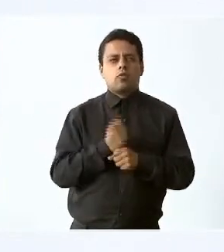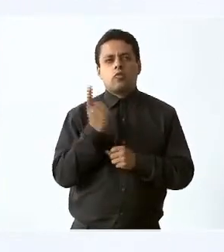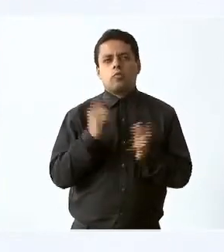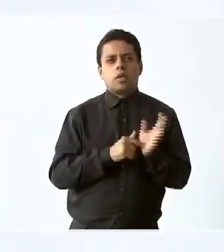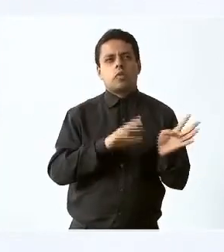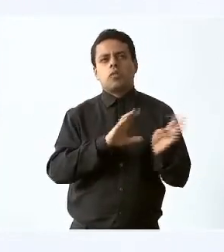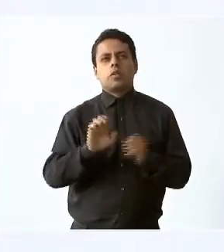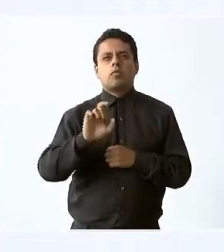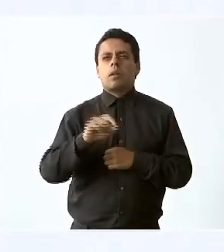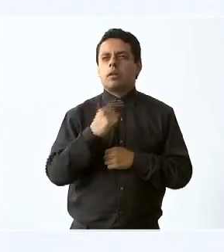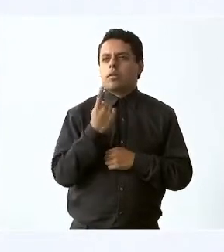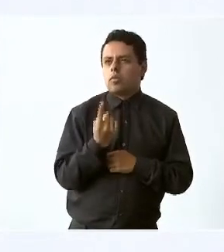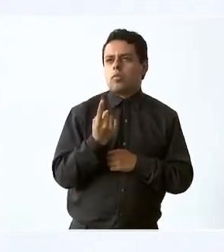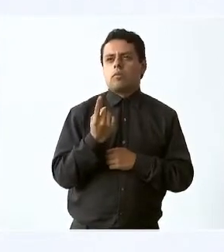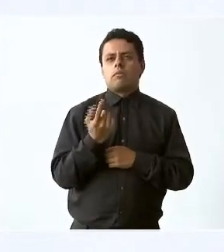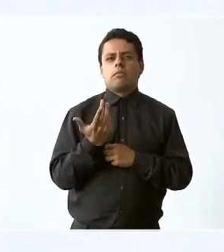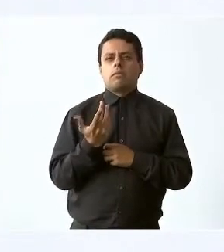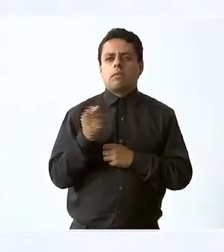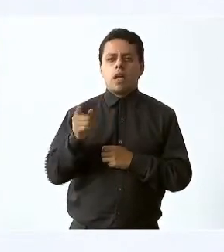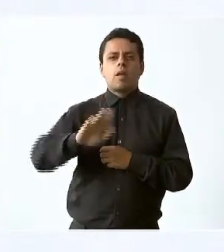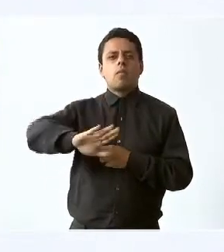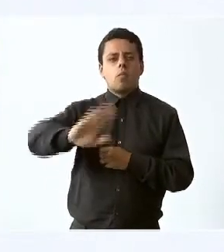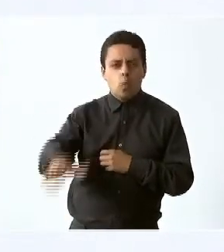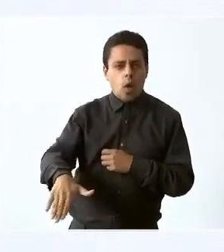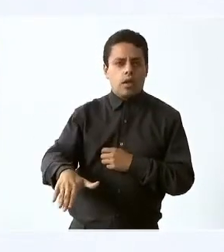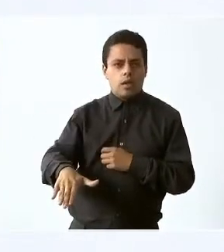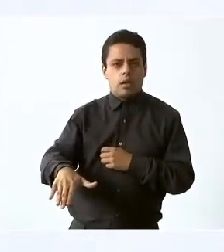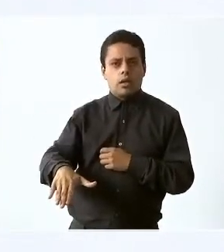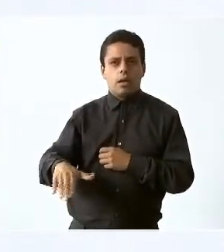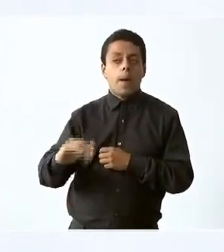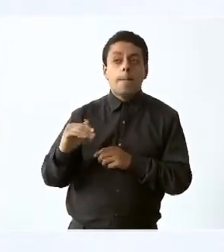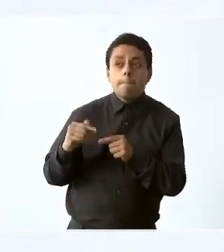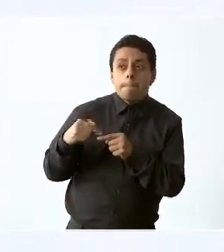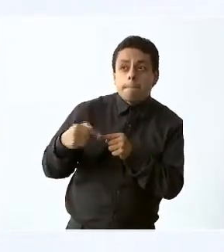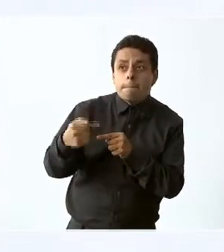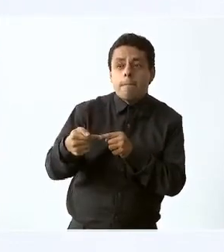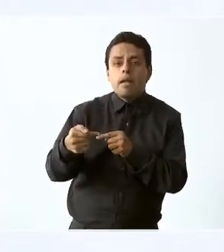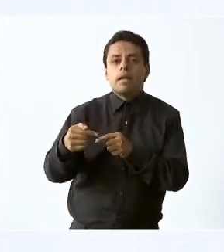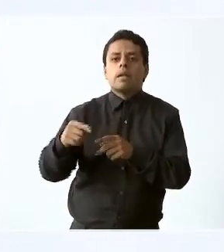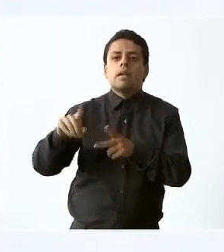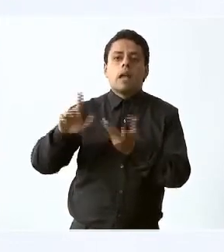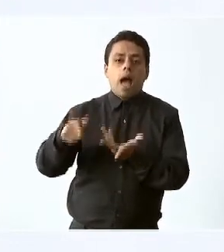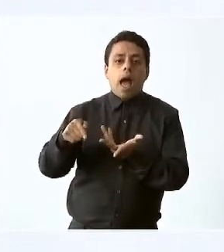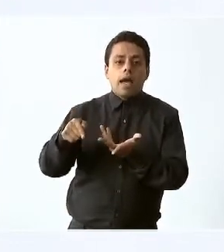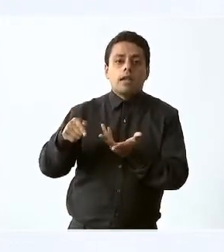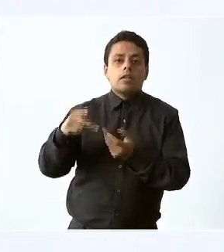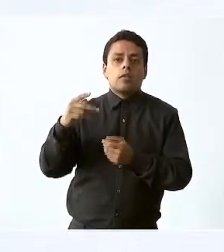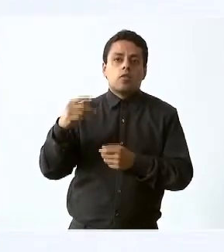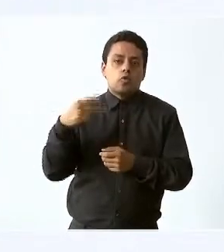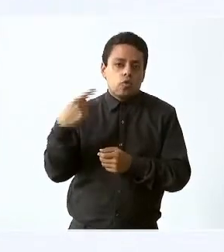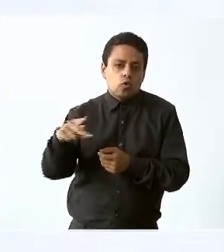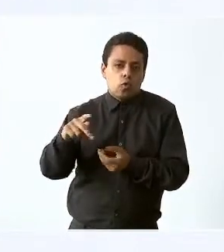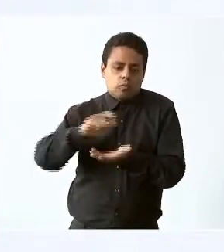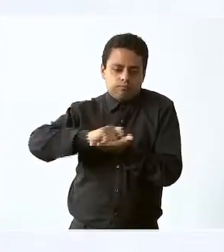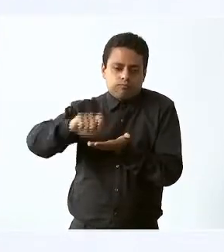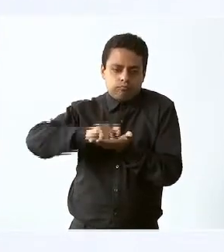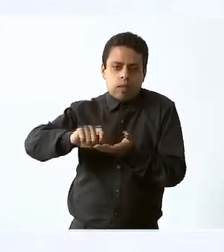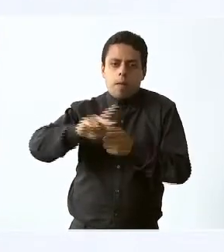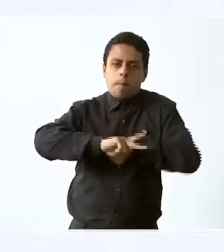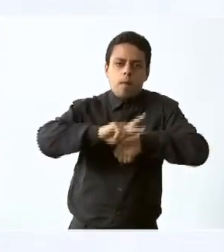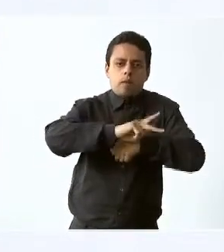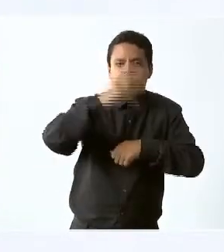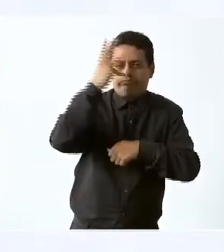1921, desde su muerte y la aparición a los pocos días de la suave patria, López Velarde